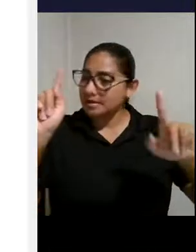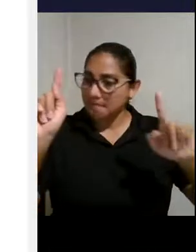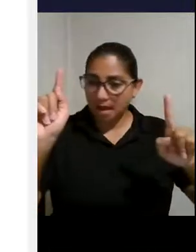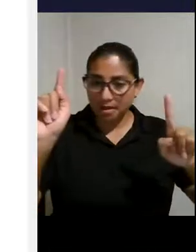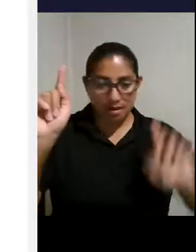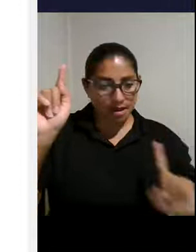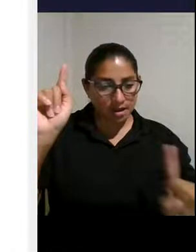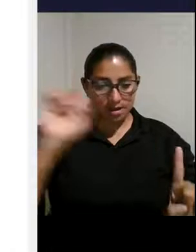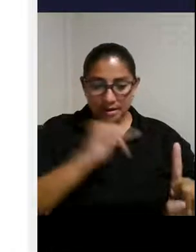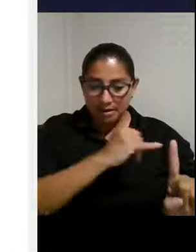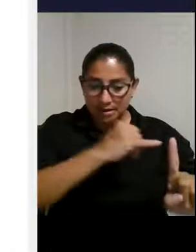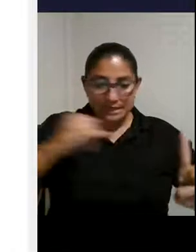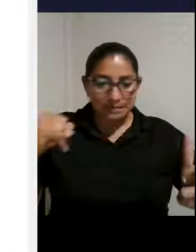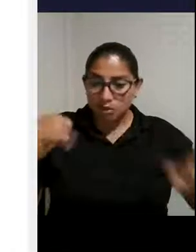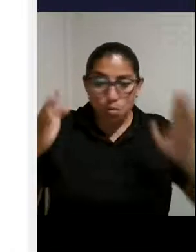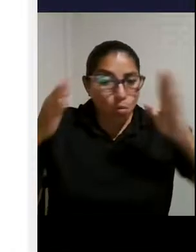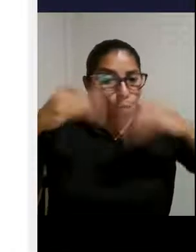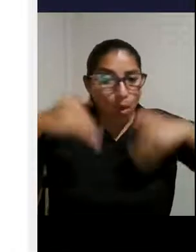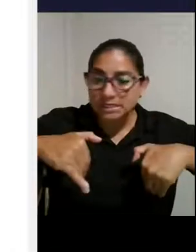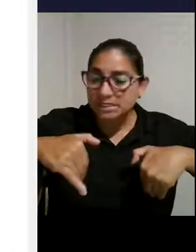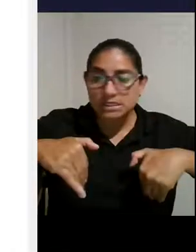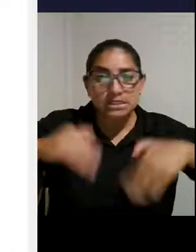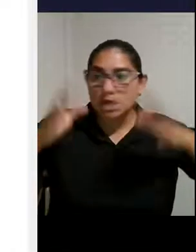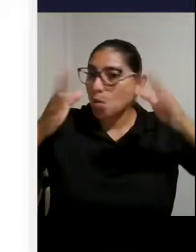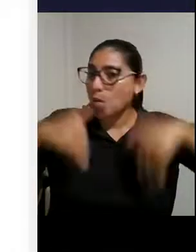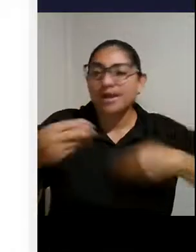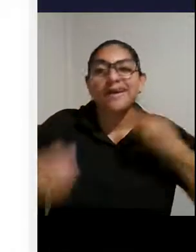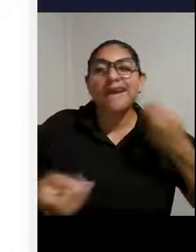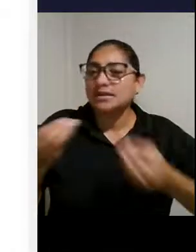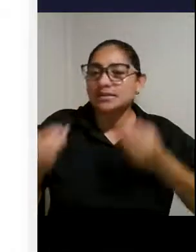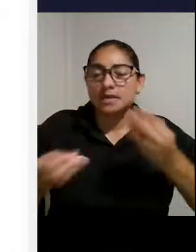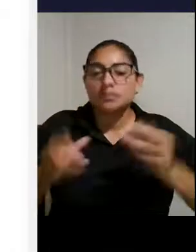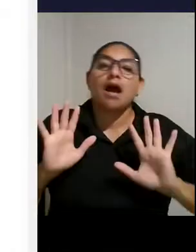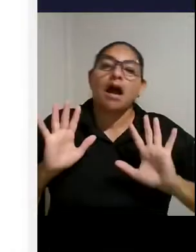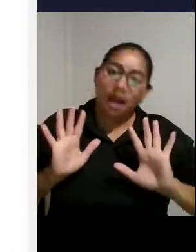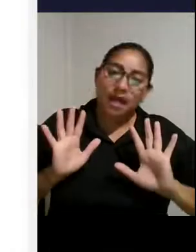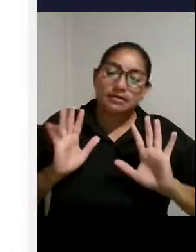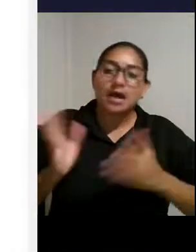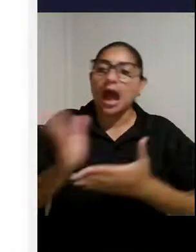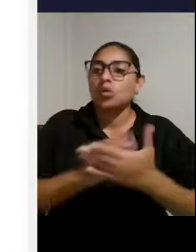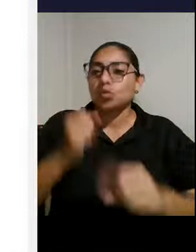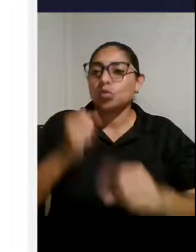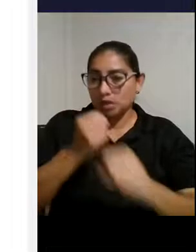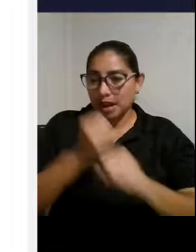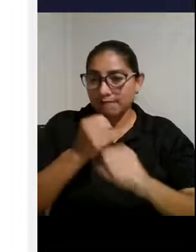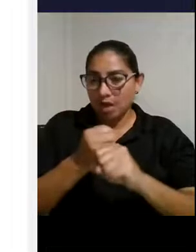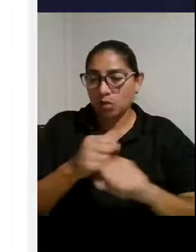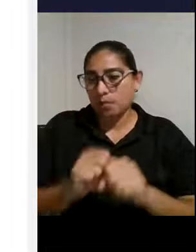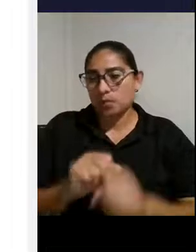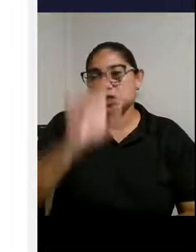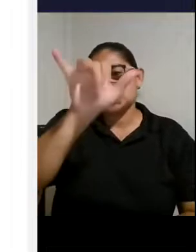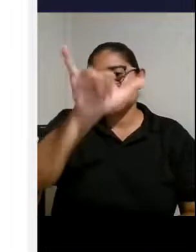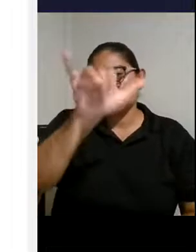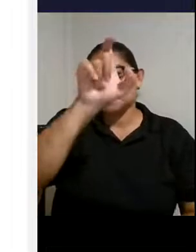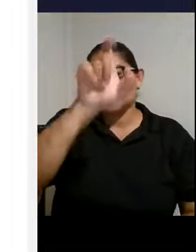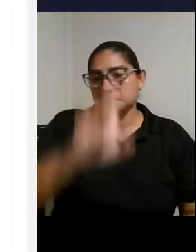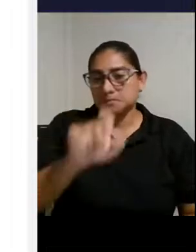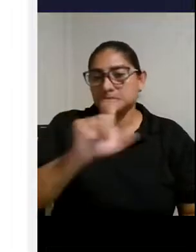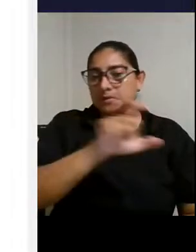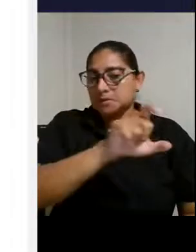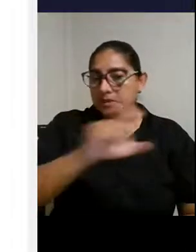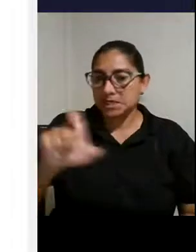ese límite no exista, nosotros podemos hacer algún trabajo algebraico que más que todo tiene que